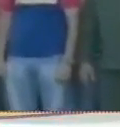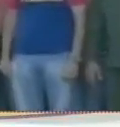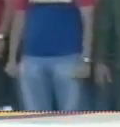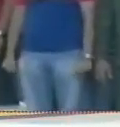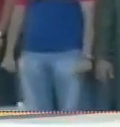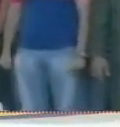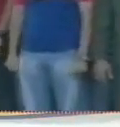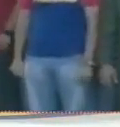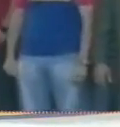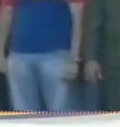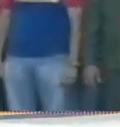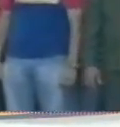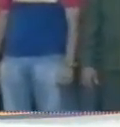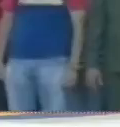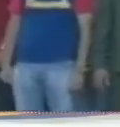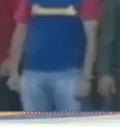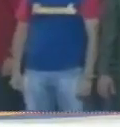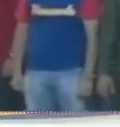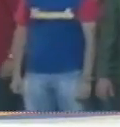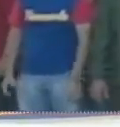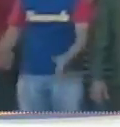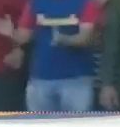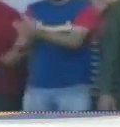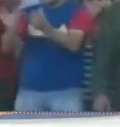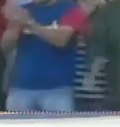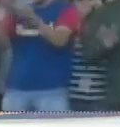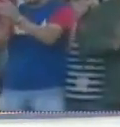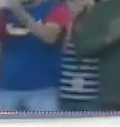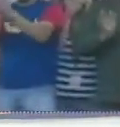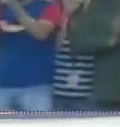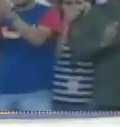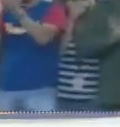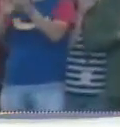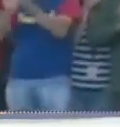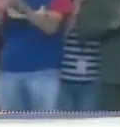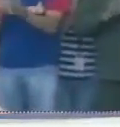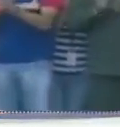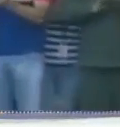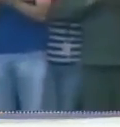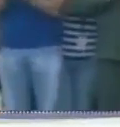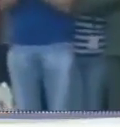amor ha sido en Charallave, Valles del Tuy.